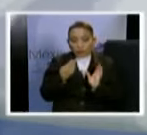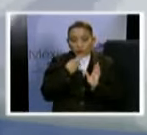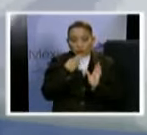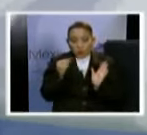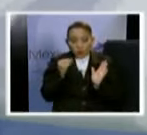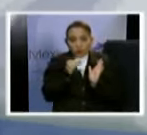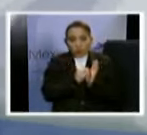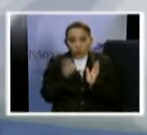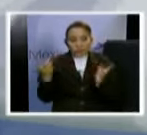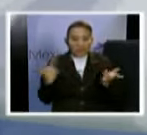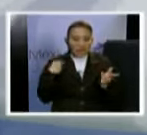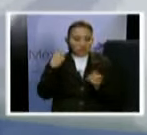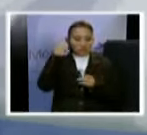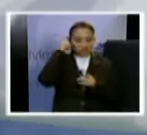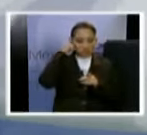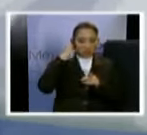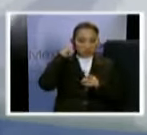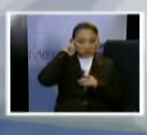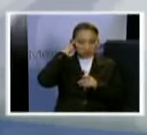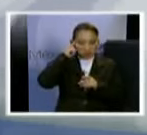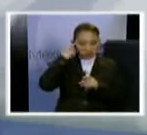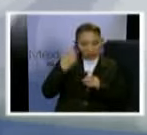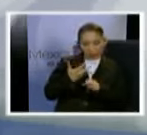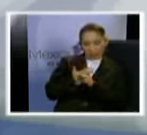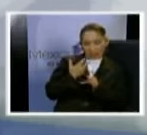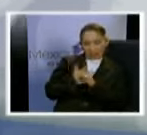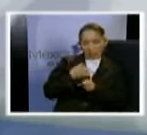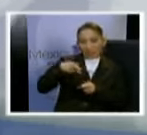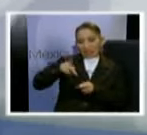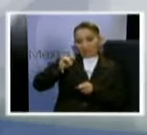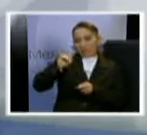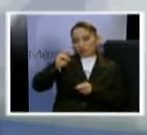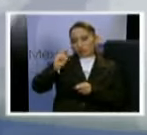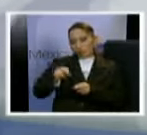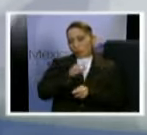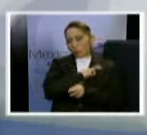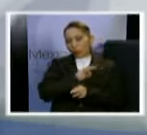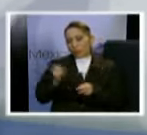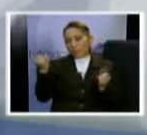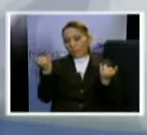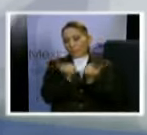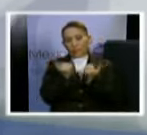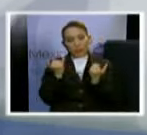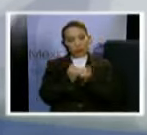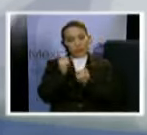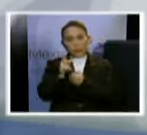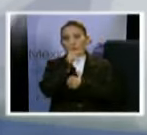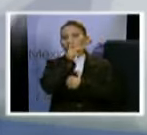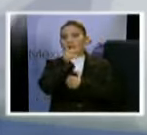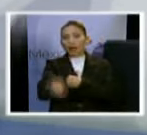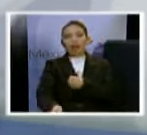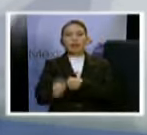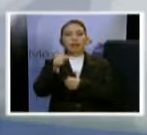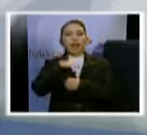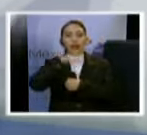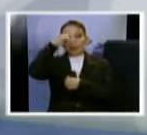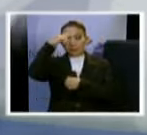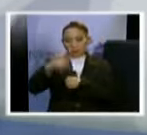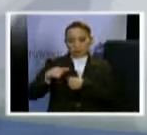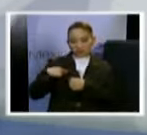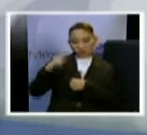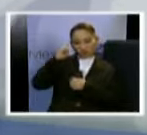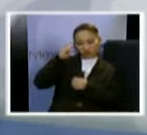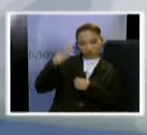de la irritación que hay en Canadá frente a Estados Unidos por Keystone, se pueden aplicar las mismas palabras de la irritación que existe en México